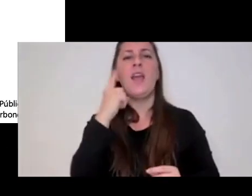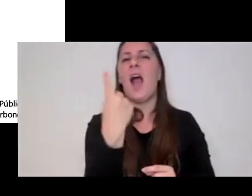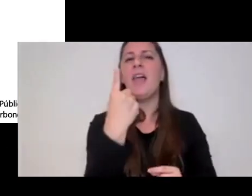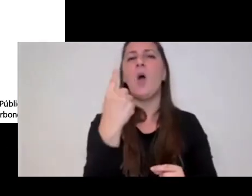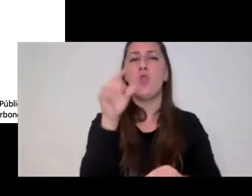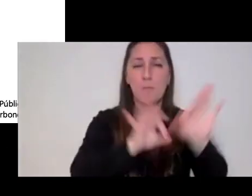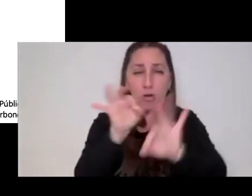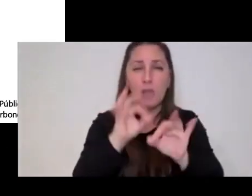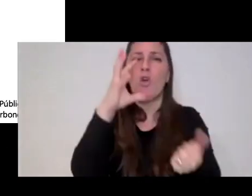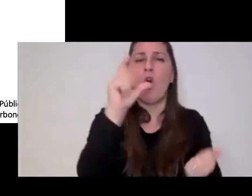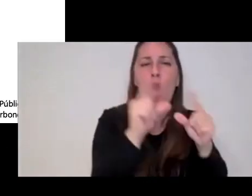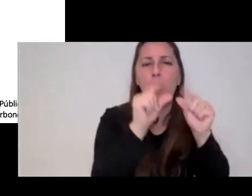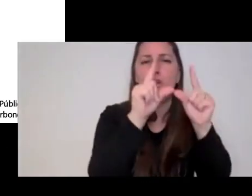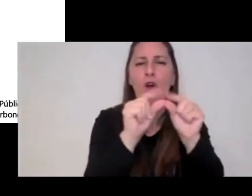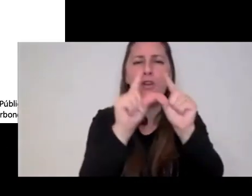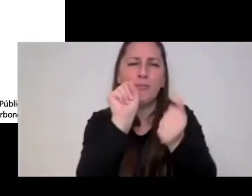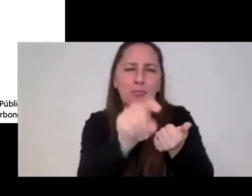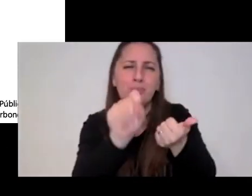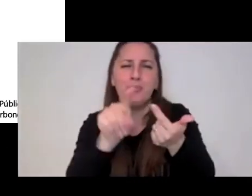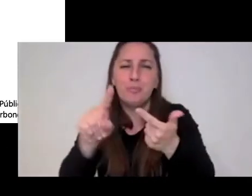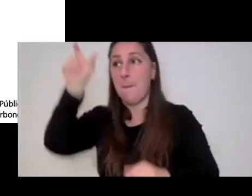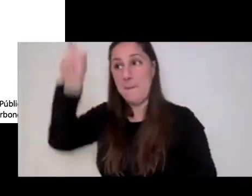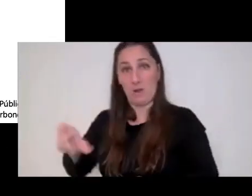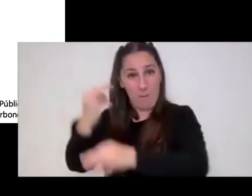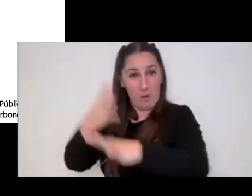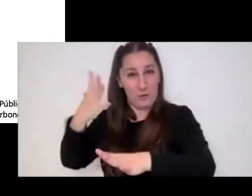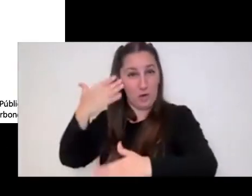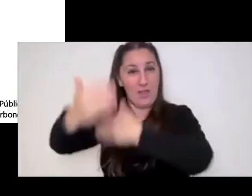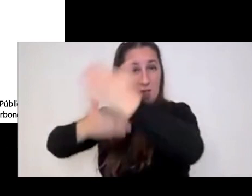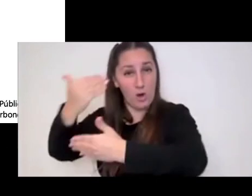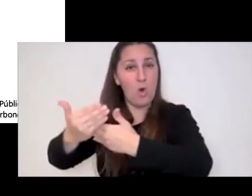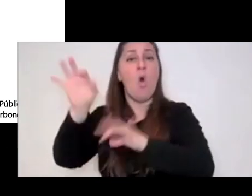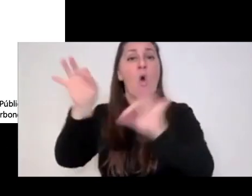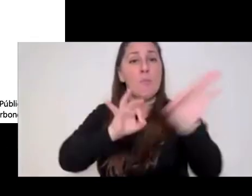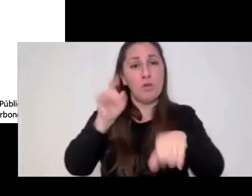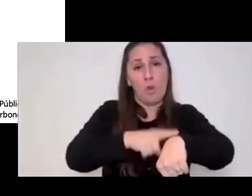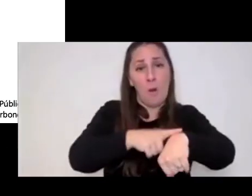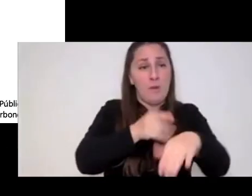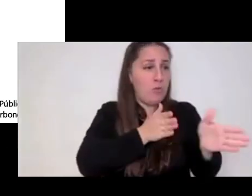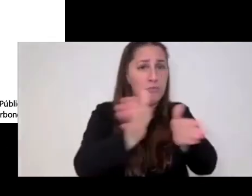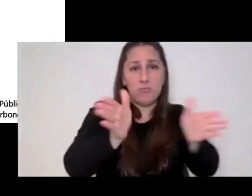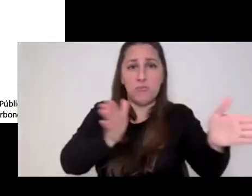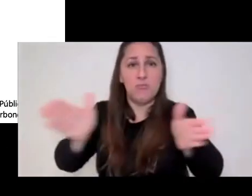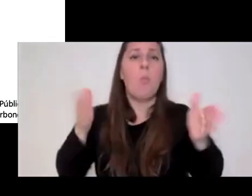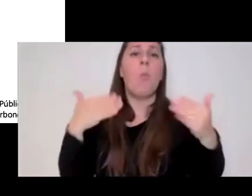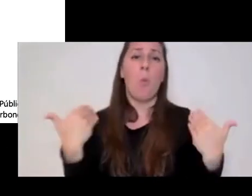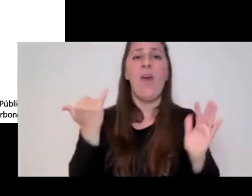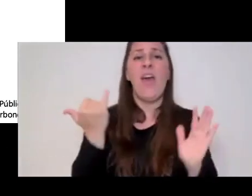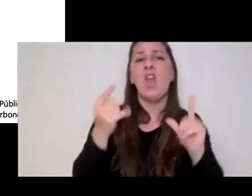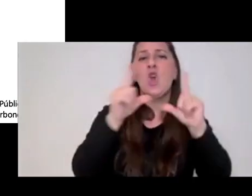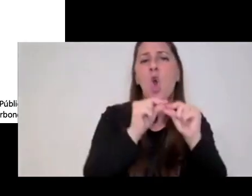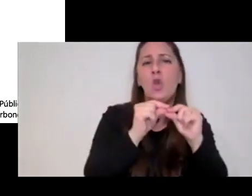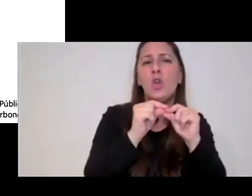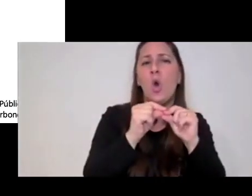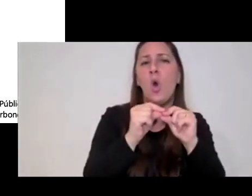inmobiliarios. Cada desarrollador inmobiliario puede tener varios proyectos en curso y por ende va a existir un código unívoco para cada